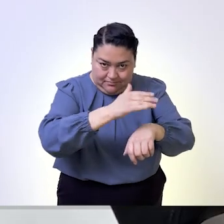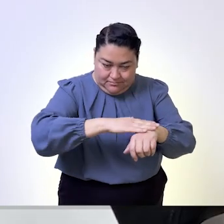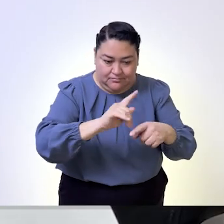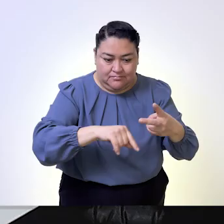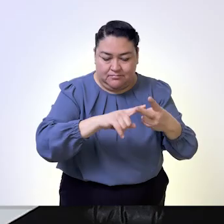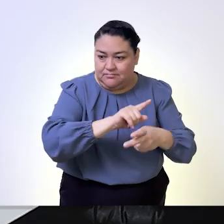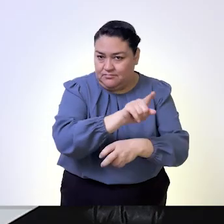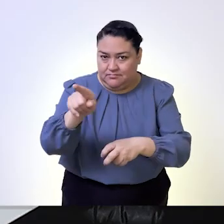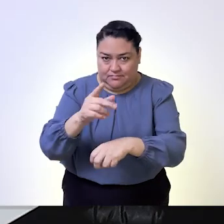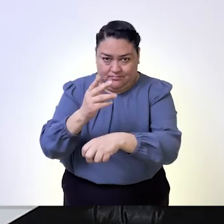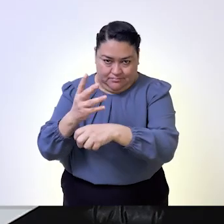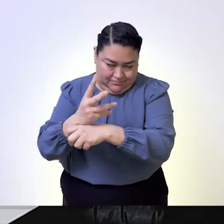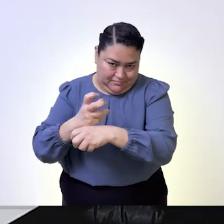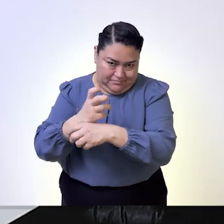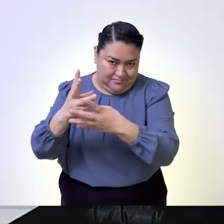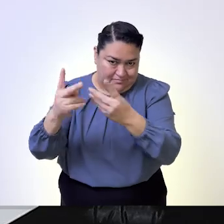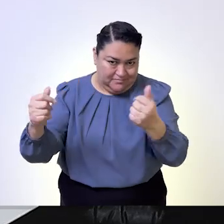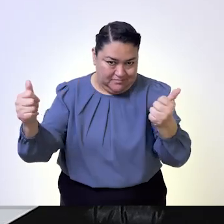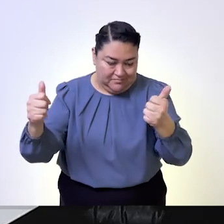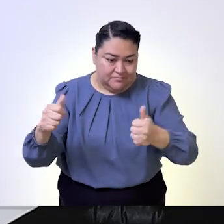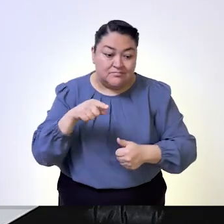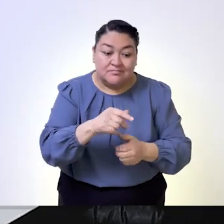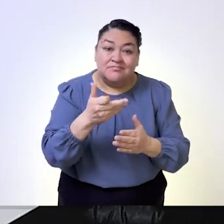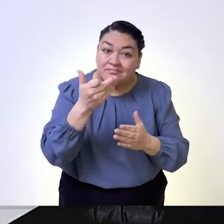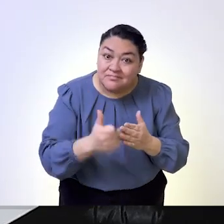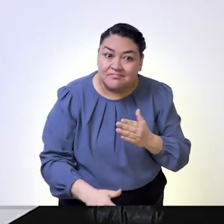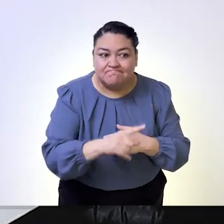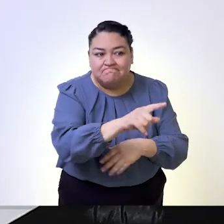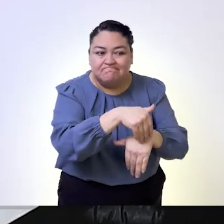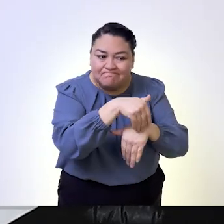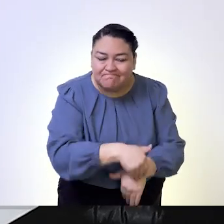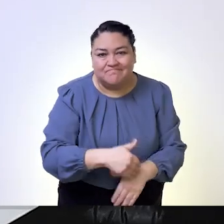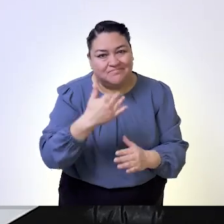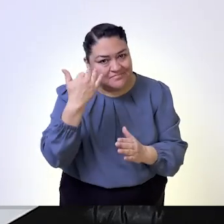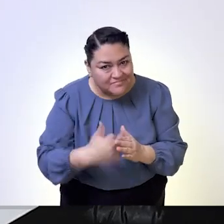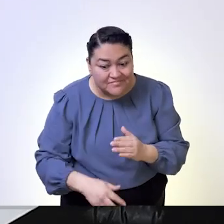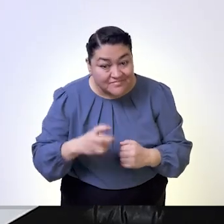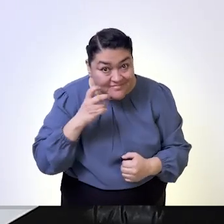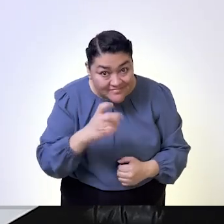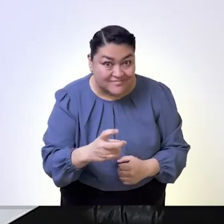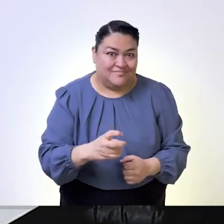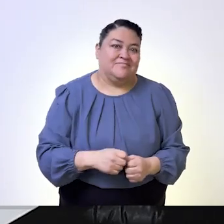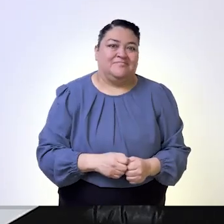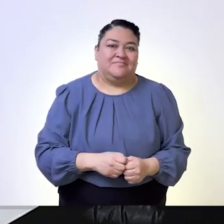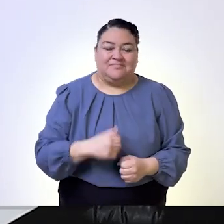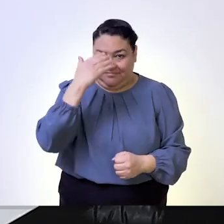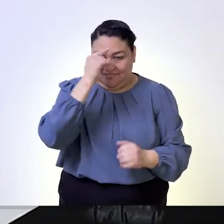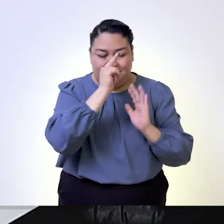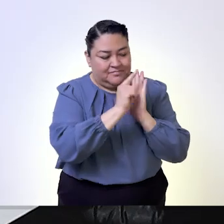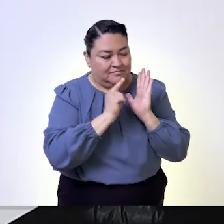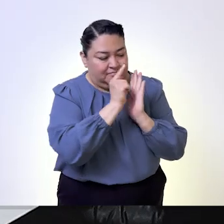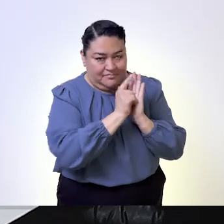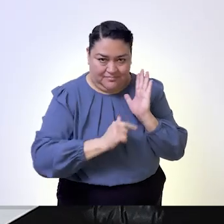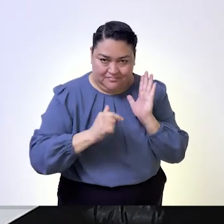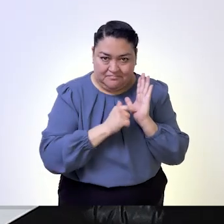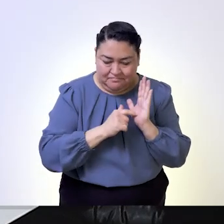pues todavía hay un área de oportunidad muy importante para ejecutarlas lo más rápido posible. La ley